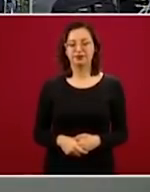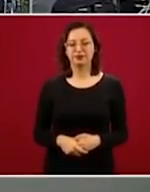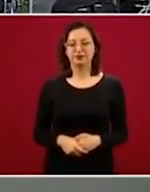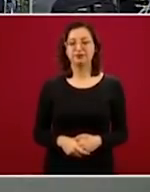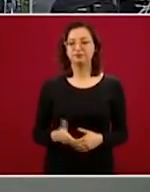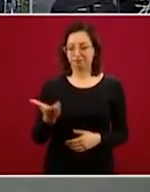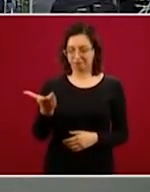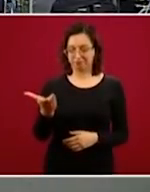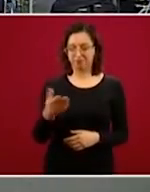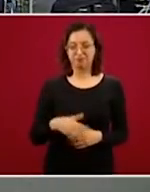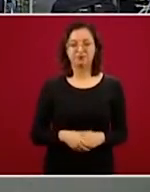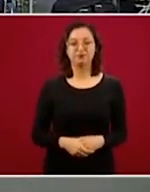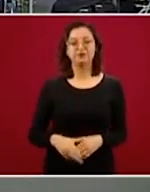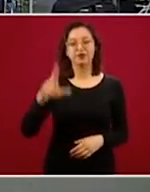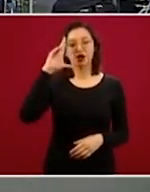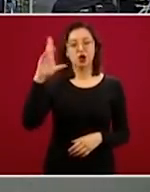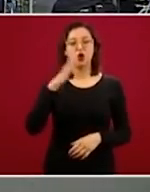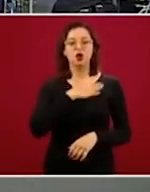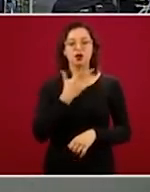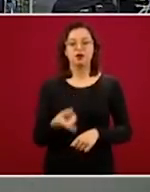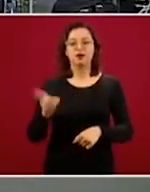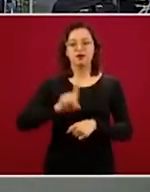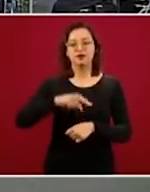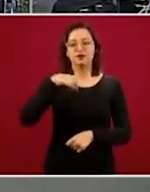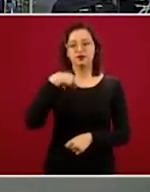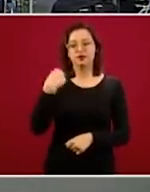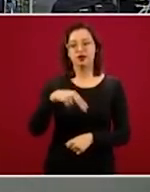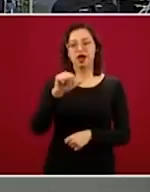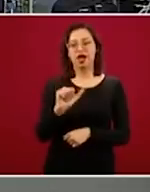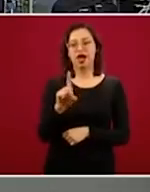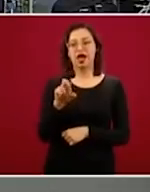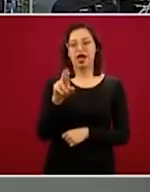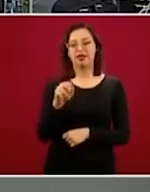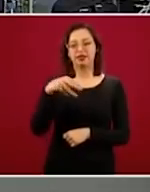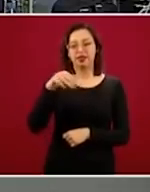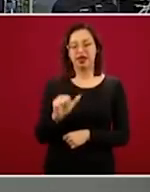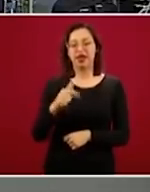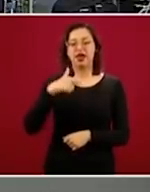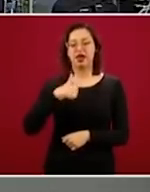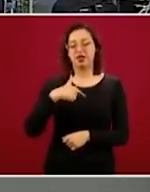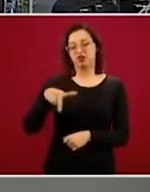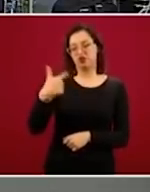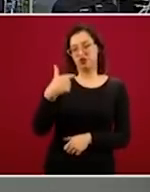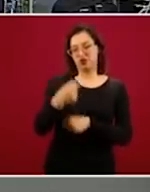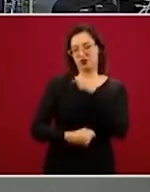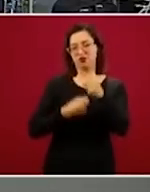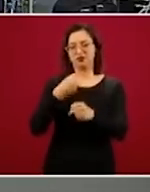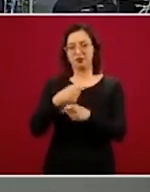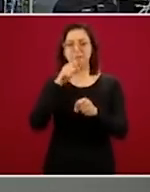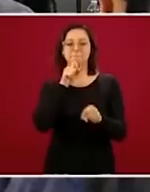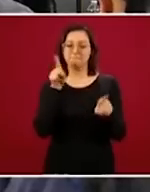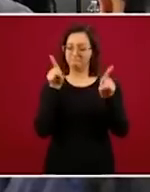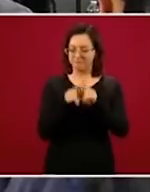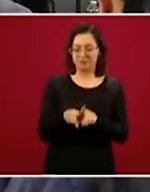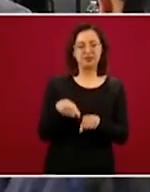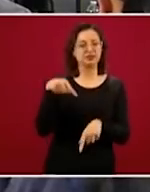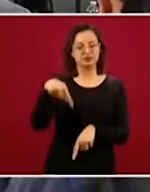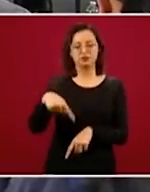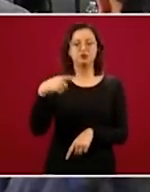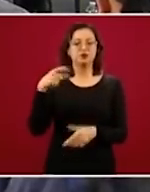adelante hola buenos días soy andra silva tengo 12 años y representa el medio periscopio espacio de xalapa